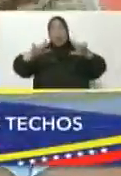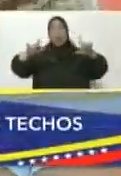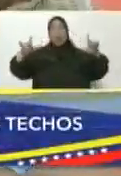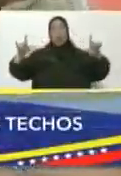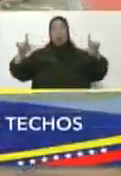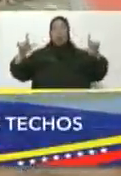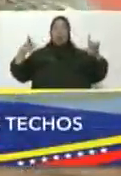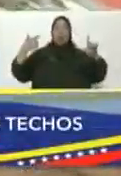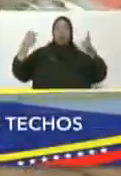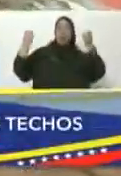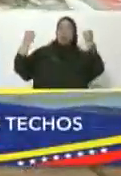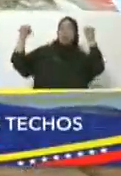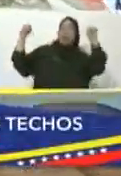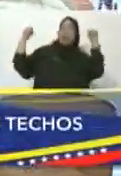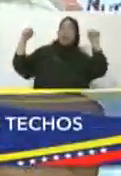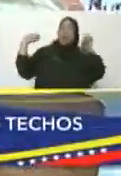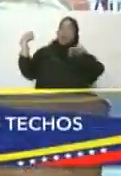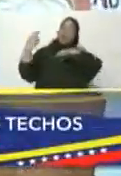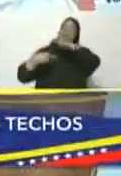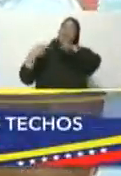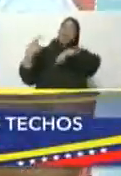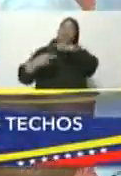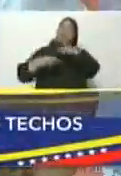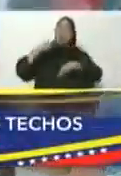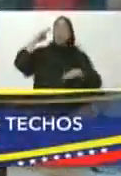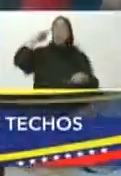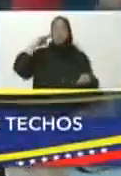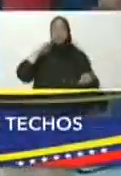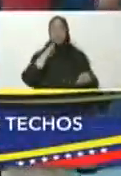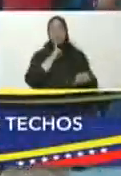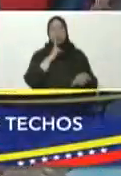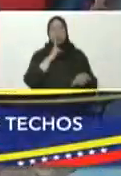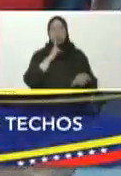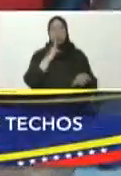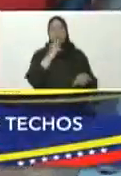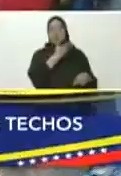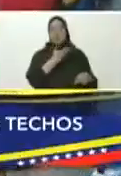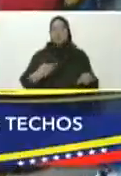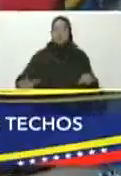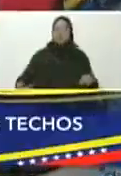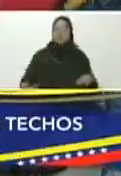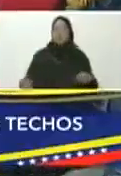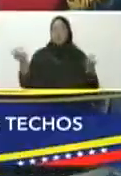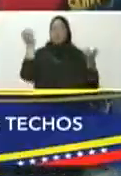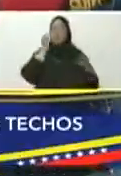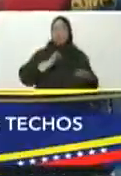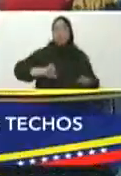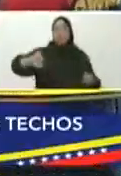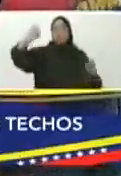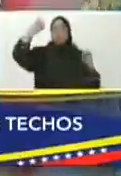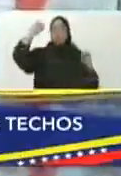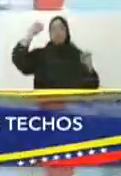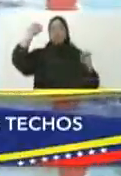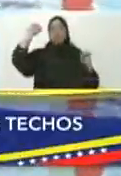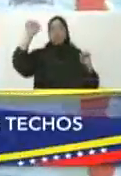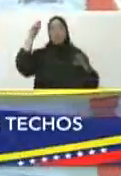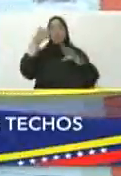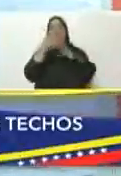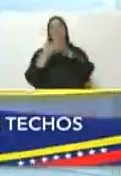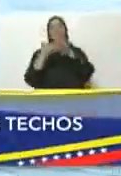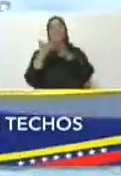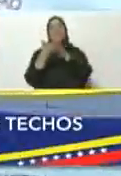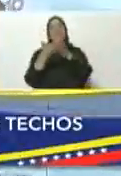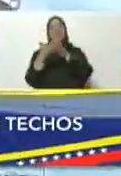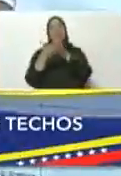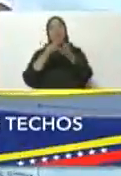de ahí a la práctica revolucionaria, transformadora. Así mismo, señor presidente, somos socialistas netamente antiimperialistas y llevamos soluciones a cada uno